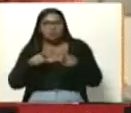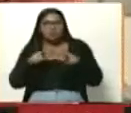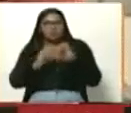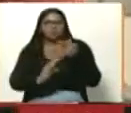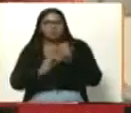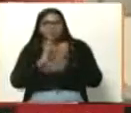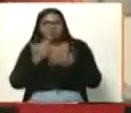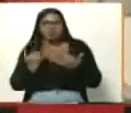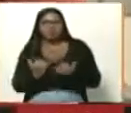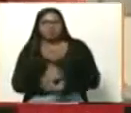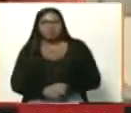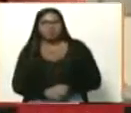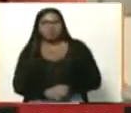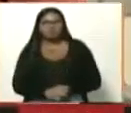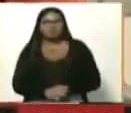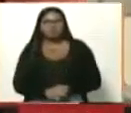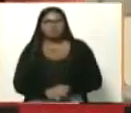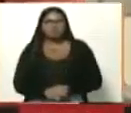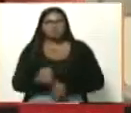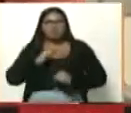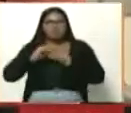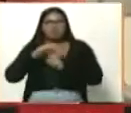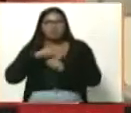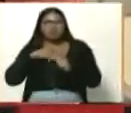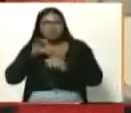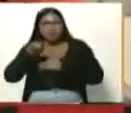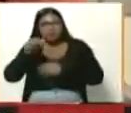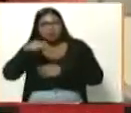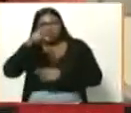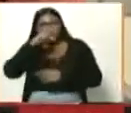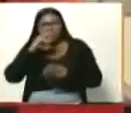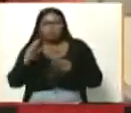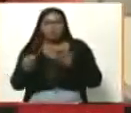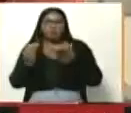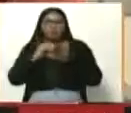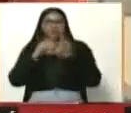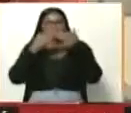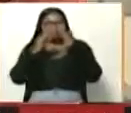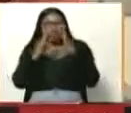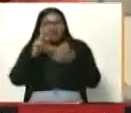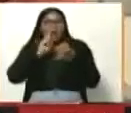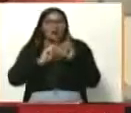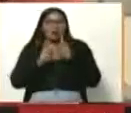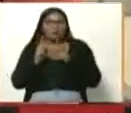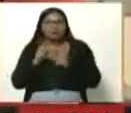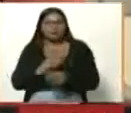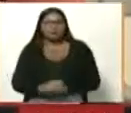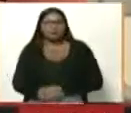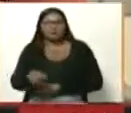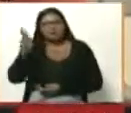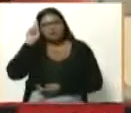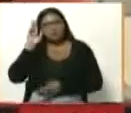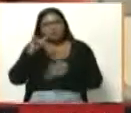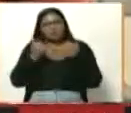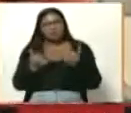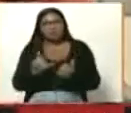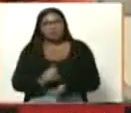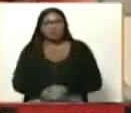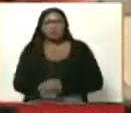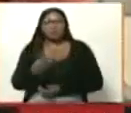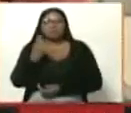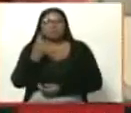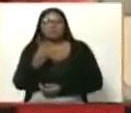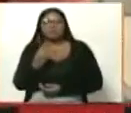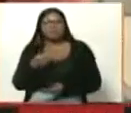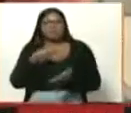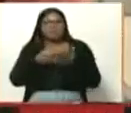Red de Arte, que como te decía, desplegadas en el país. Este año reaperturamos algunas que por motivo de falta de inversión,